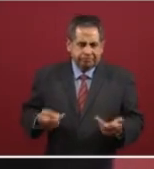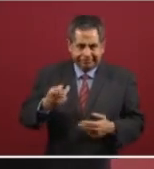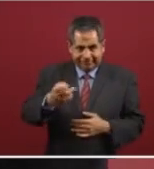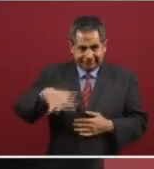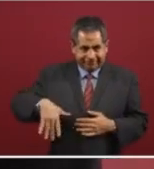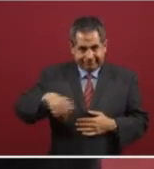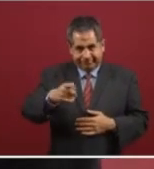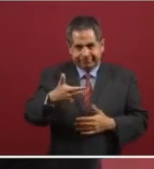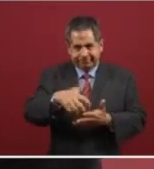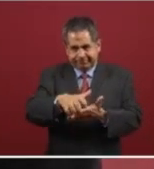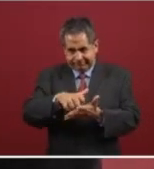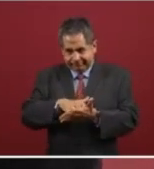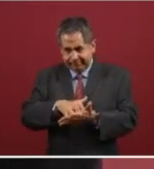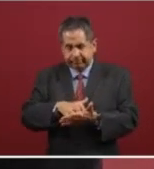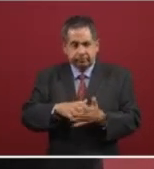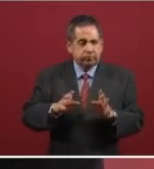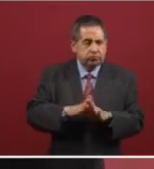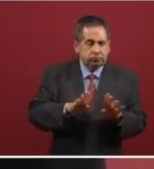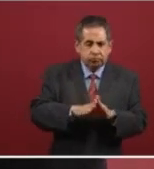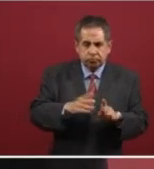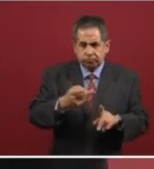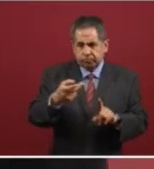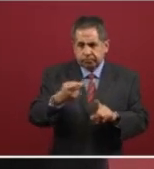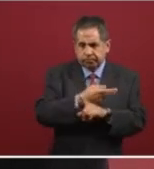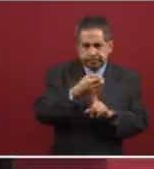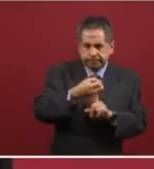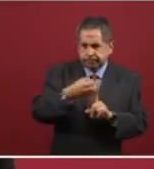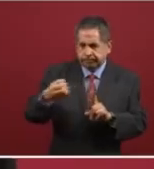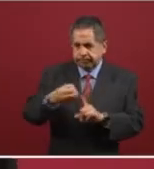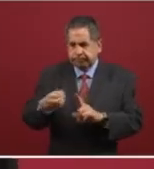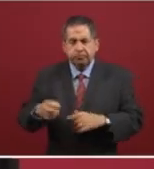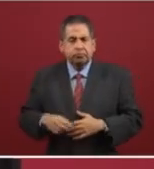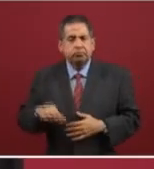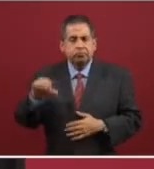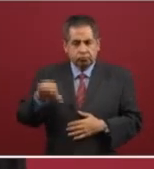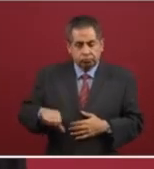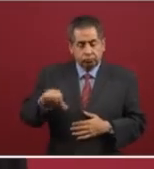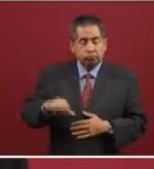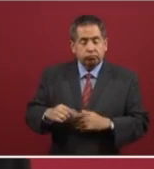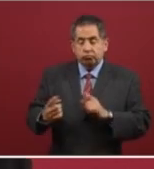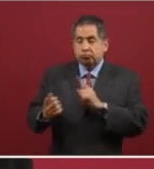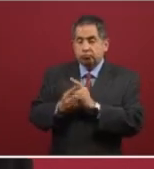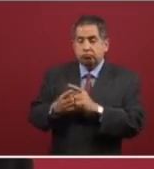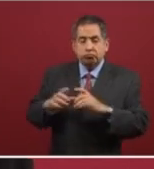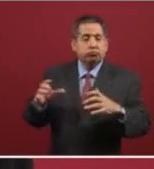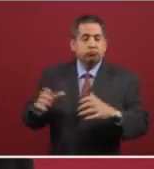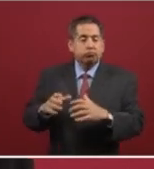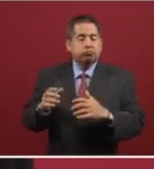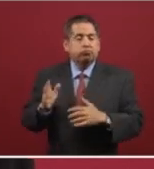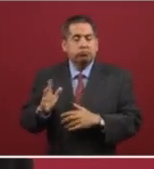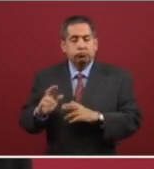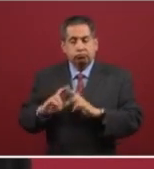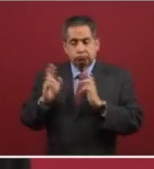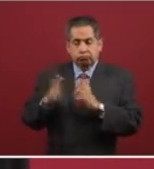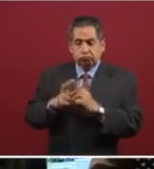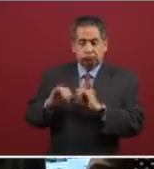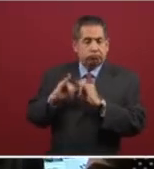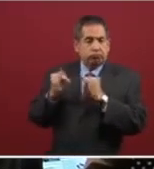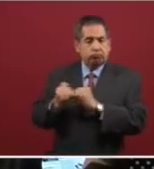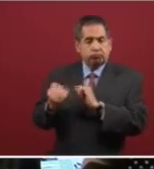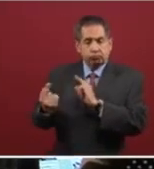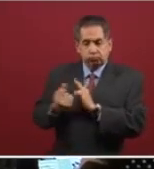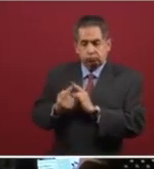mes revisará cómo va la recaudación y cómo ha quedado la nueva estructura de gobierno a partir de la austeridad republicana. Y a